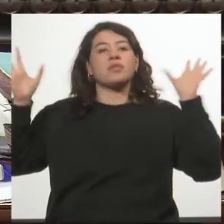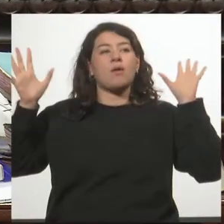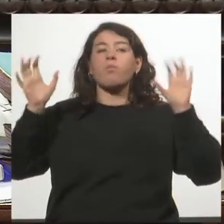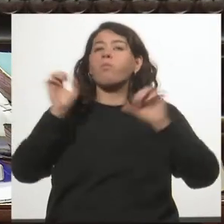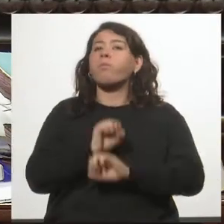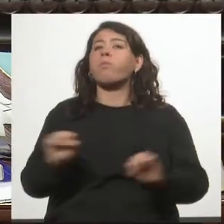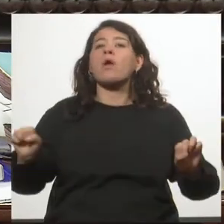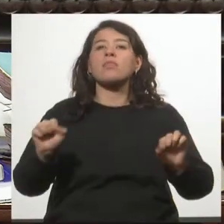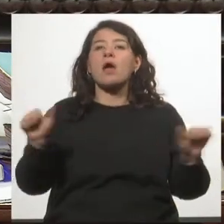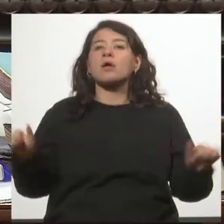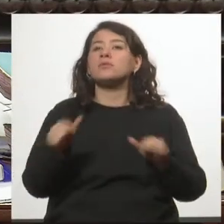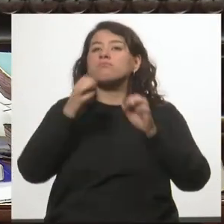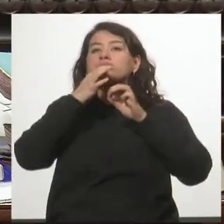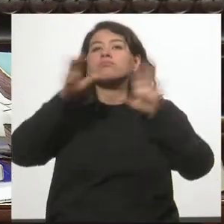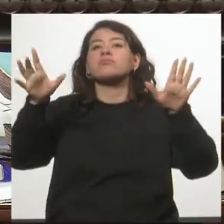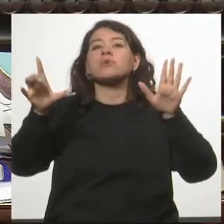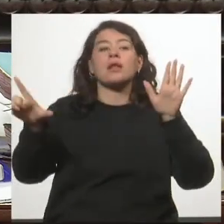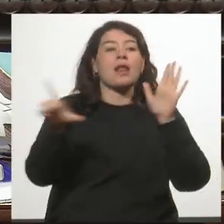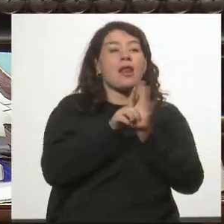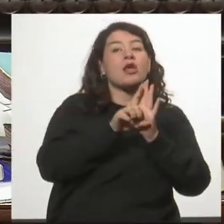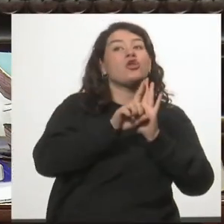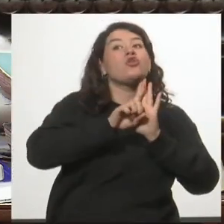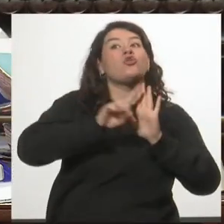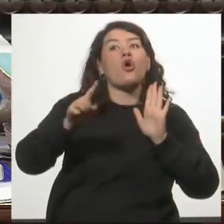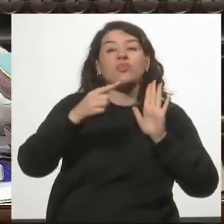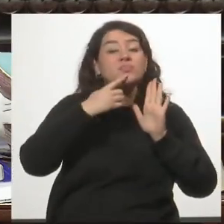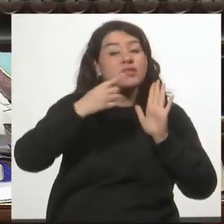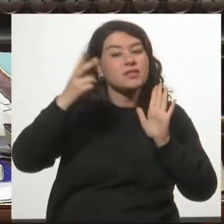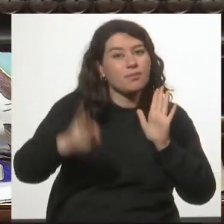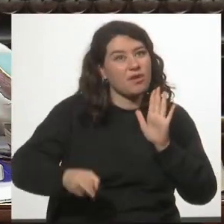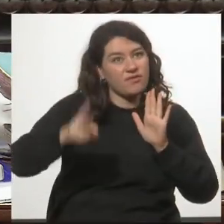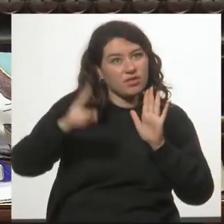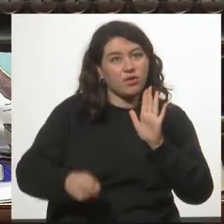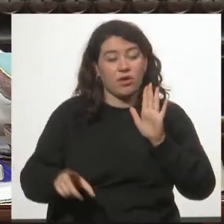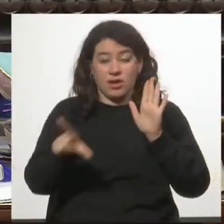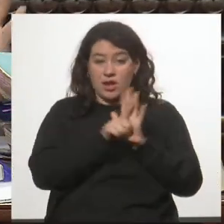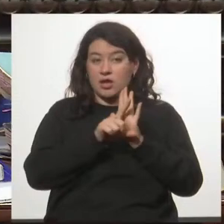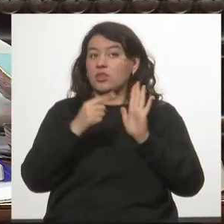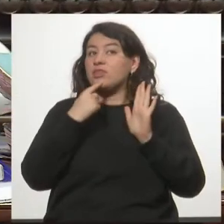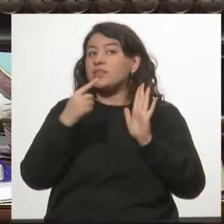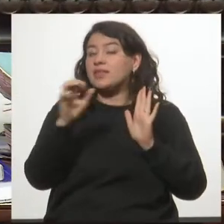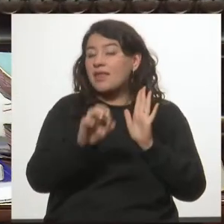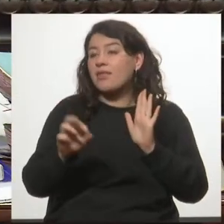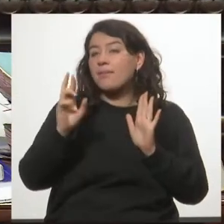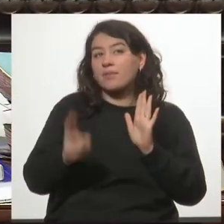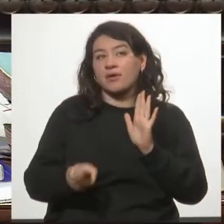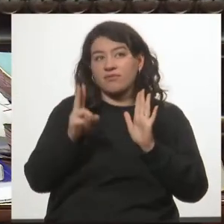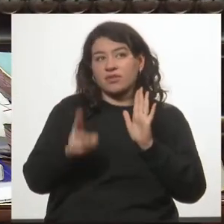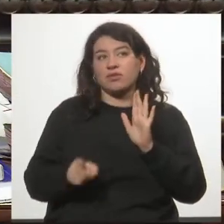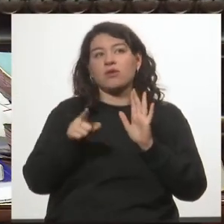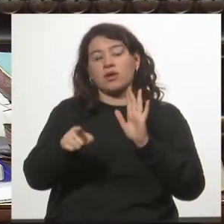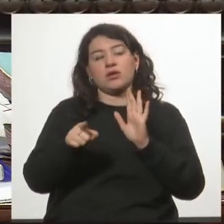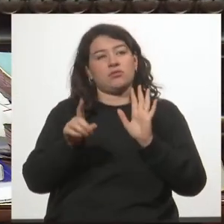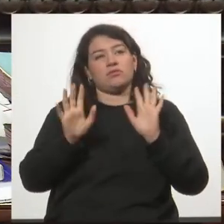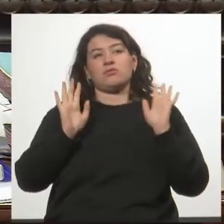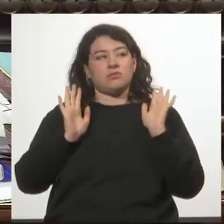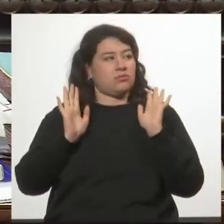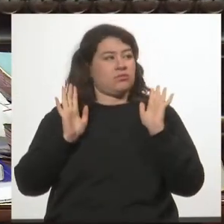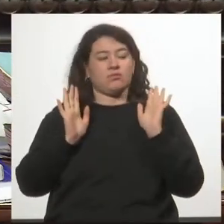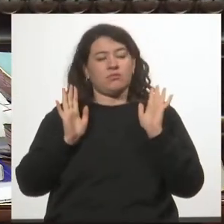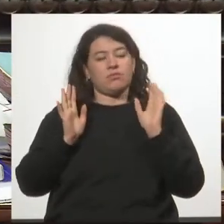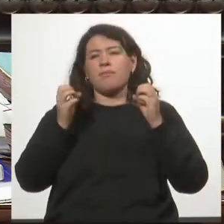hacer todo lo que la ley no prohíbe lo que la ley no está exento de la autoridad de los magistrados